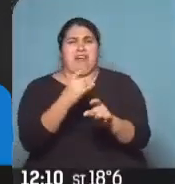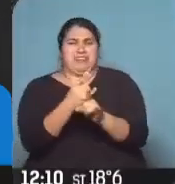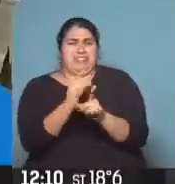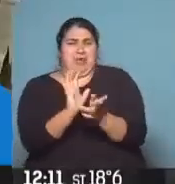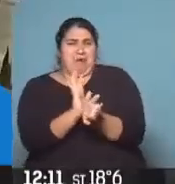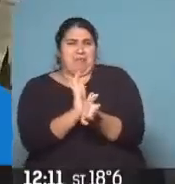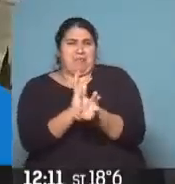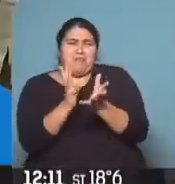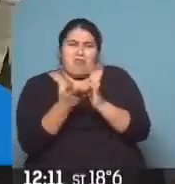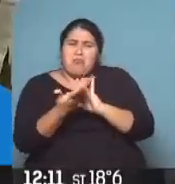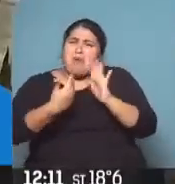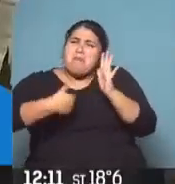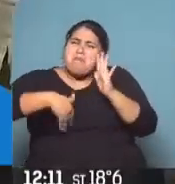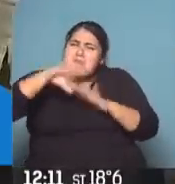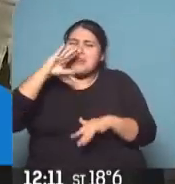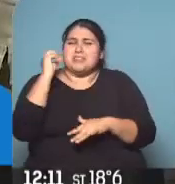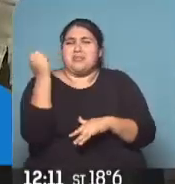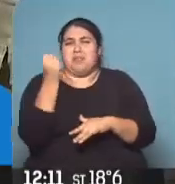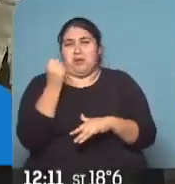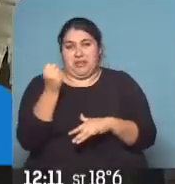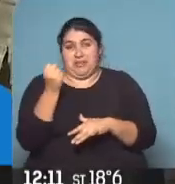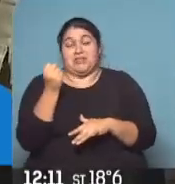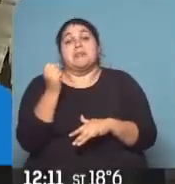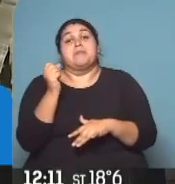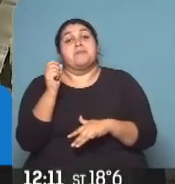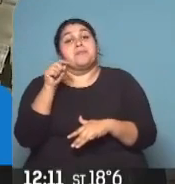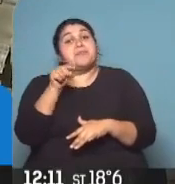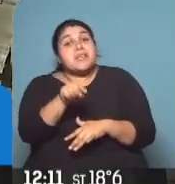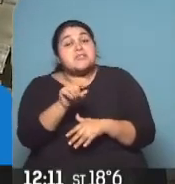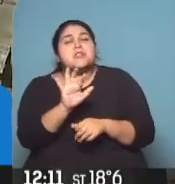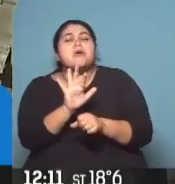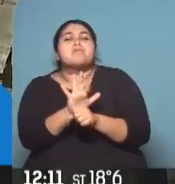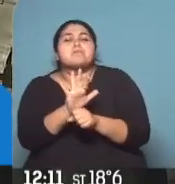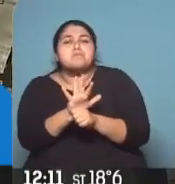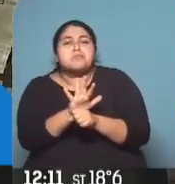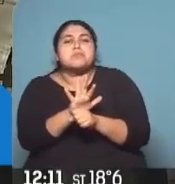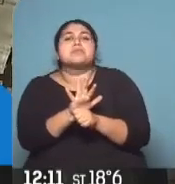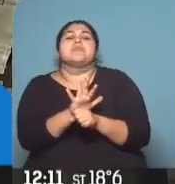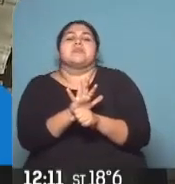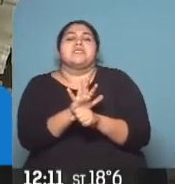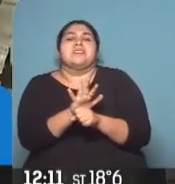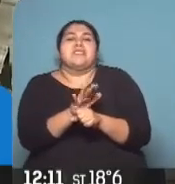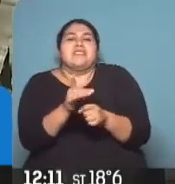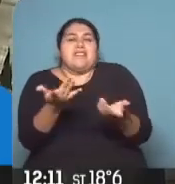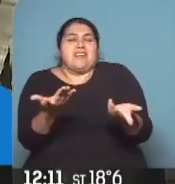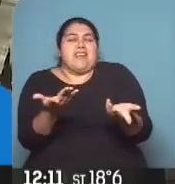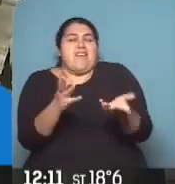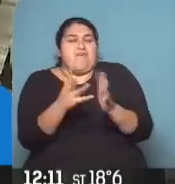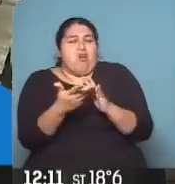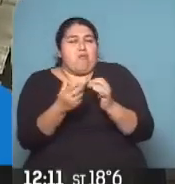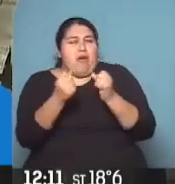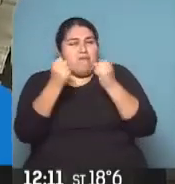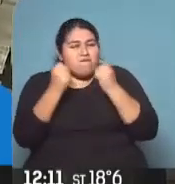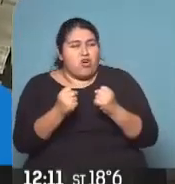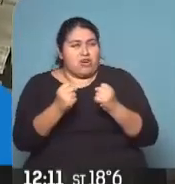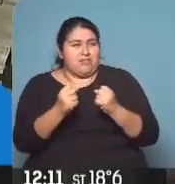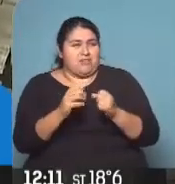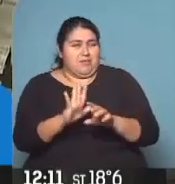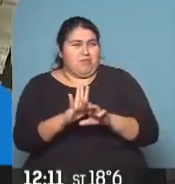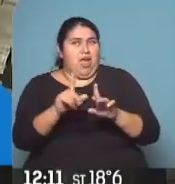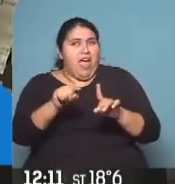bases los cimientos porque con estos cimientos lo que tenemos es un gran futuro por delante